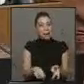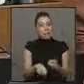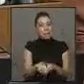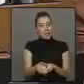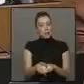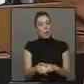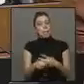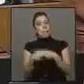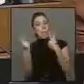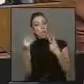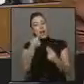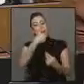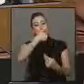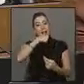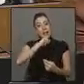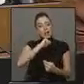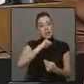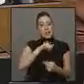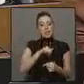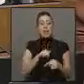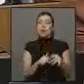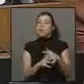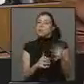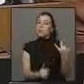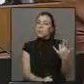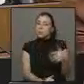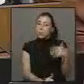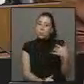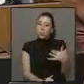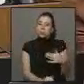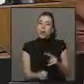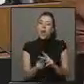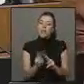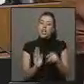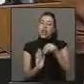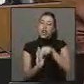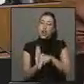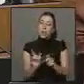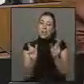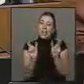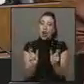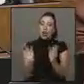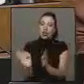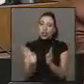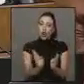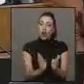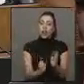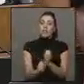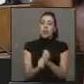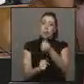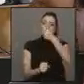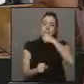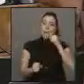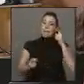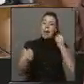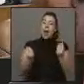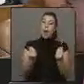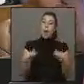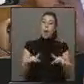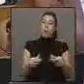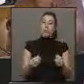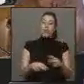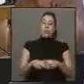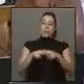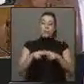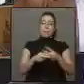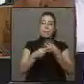con provisión pública y particular, por lo que es muy, muy relevante que establezcamos normas que regulen el rol de los privados en pos del buen uso de los recursos